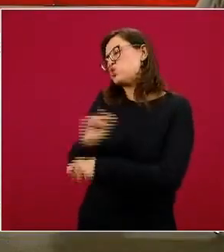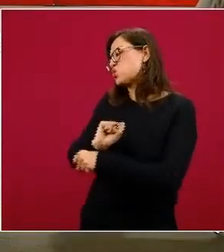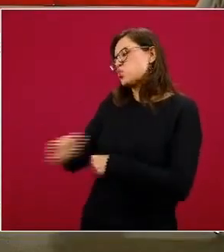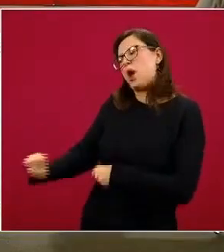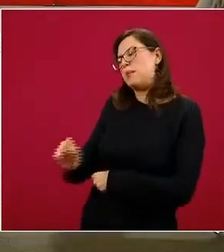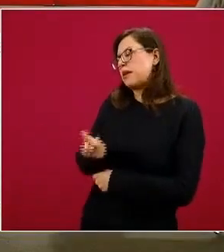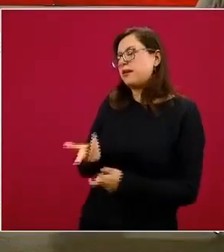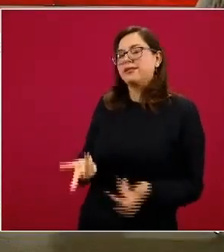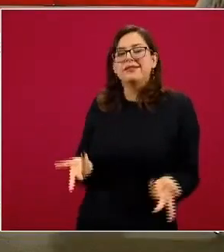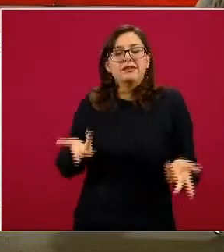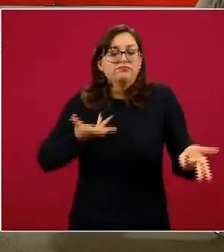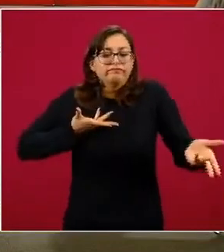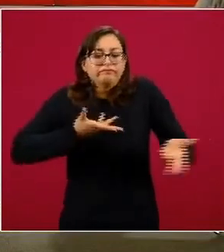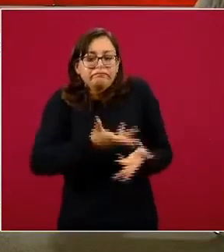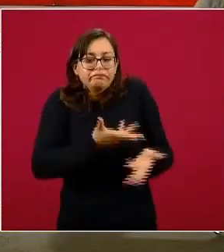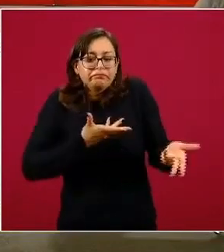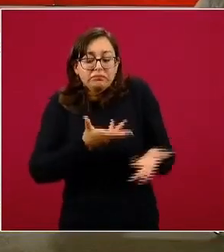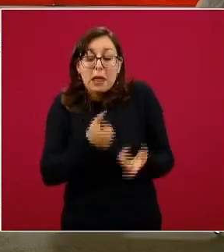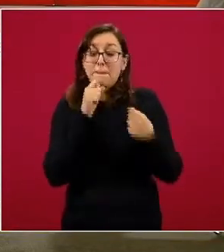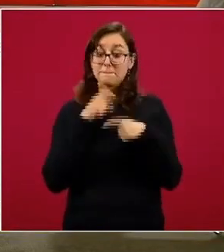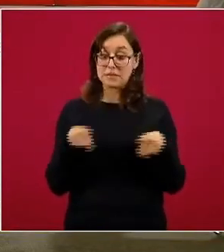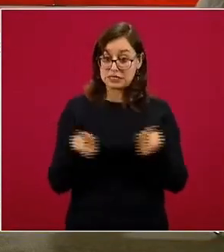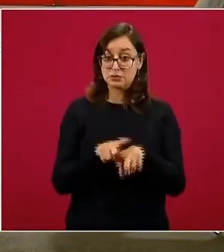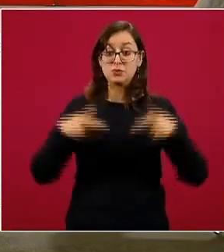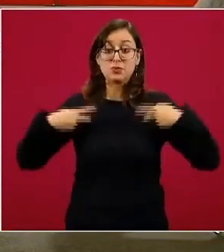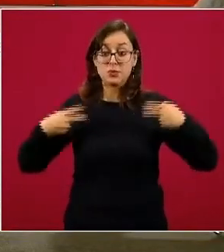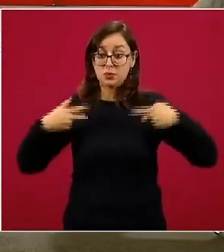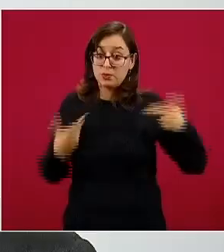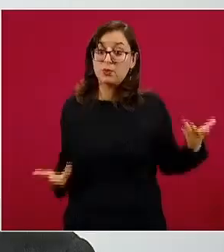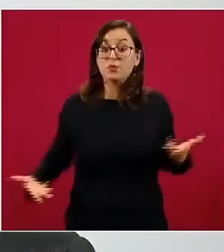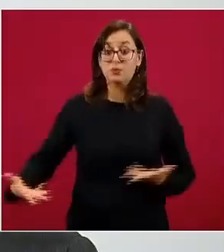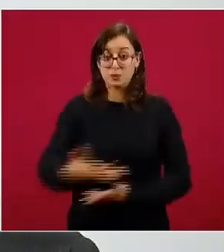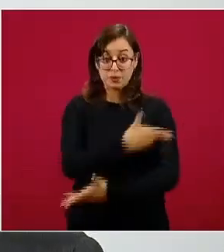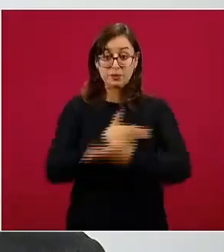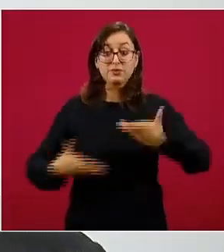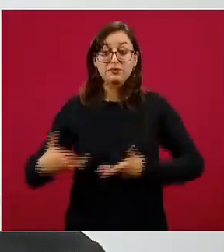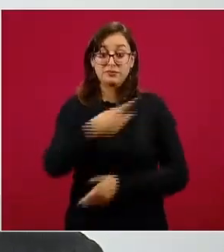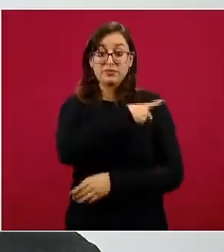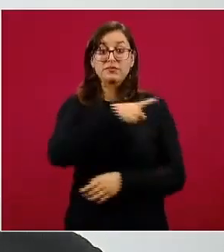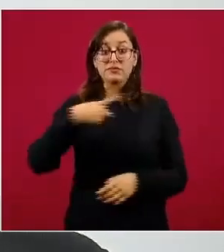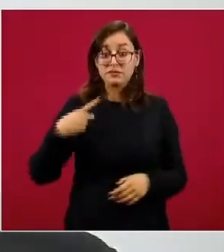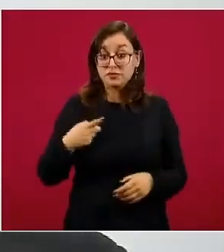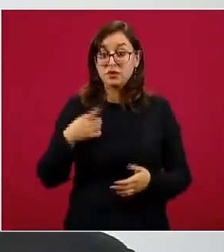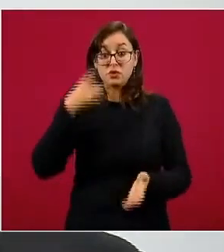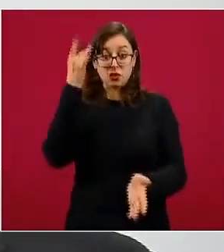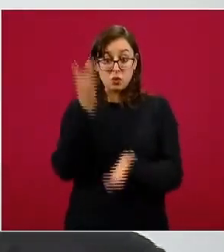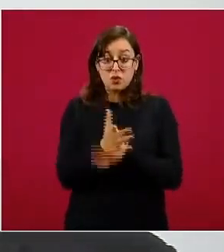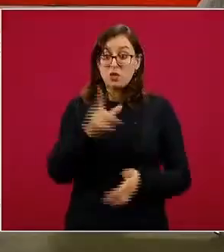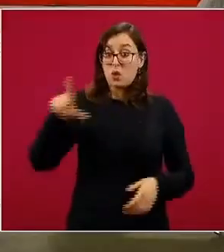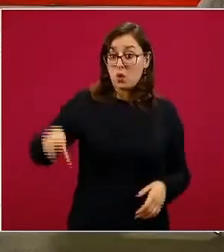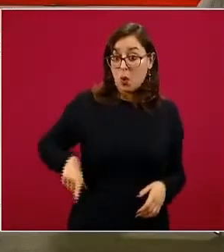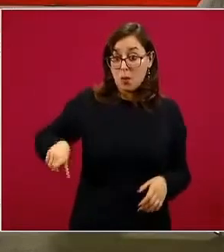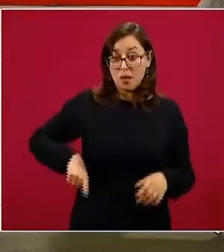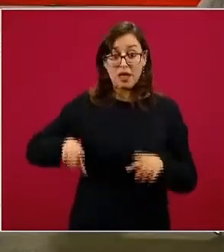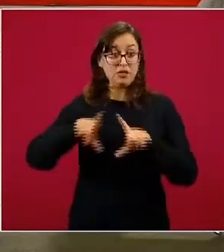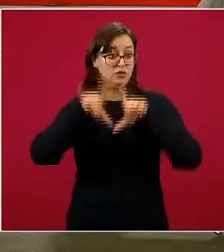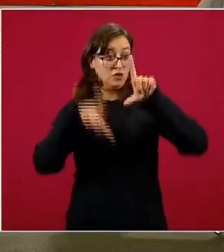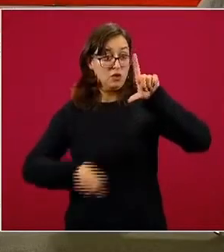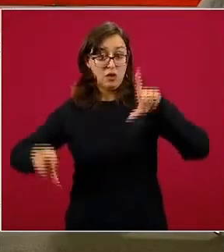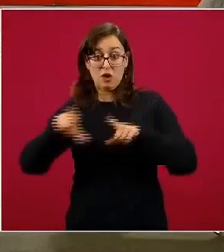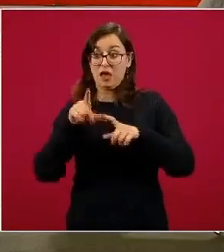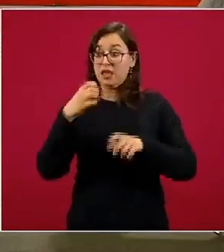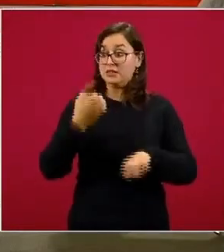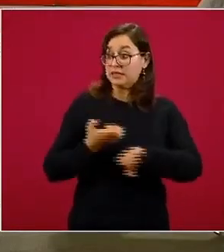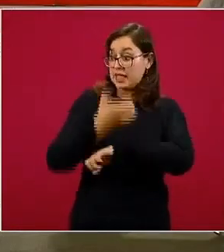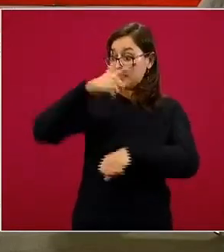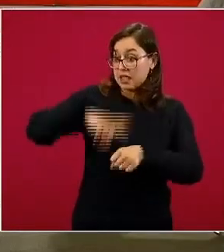dialogar. Y hay que involucrar además a la sociedad, no solamente entre gobiernos, nacional o federal, estatal y municipal.